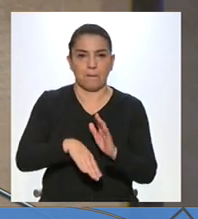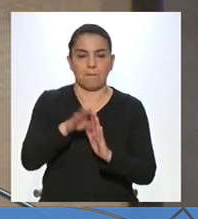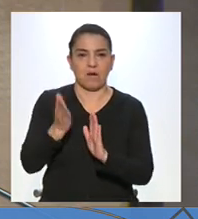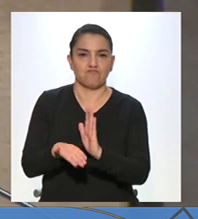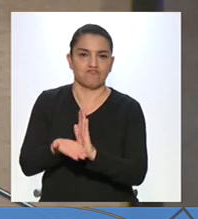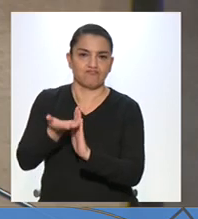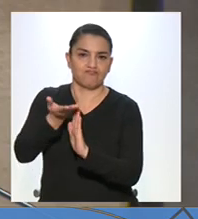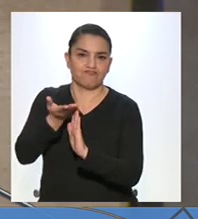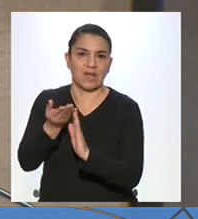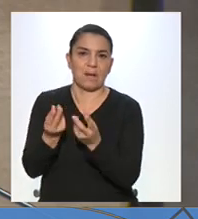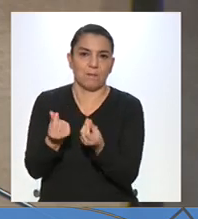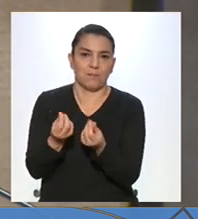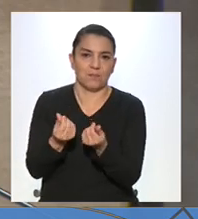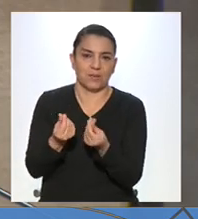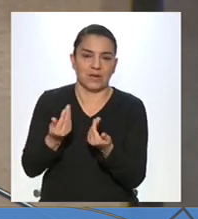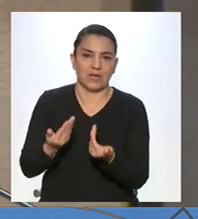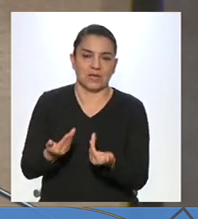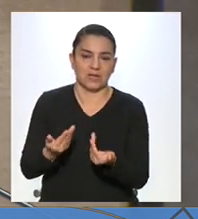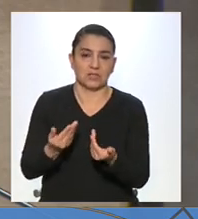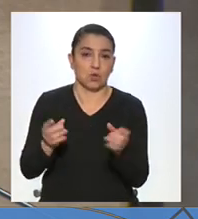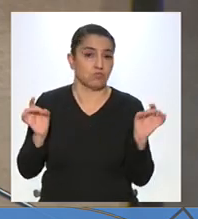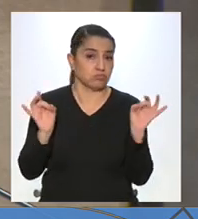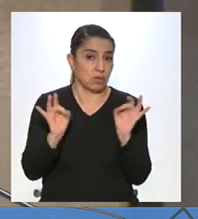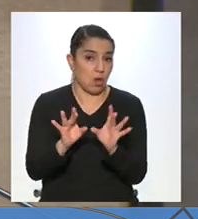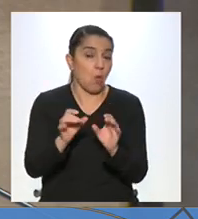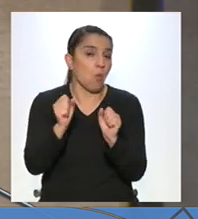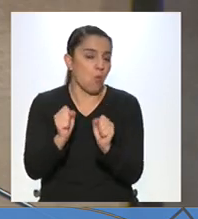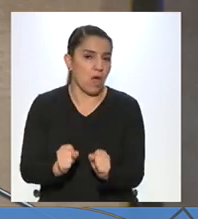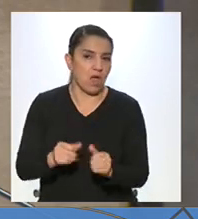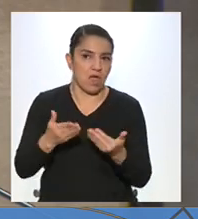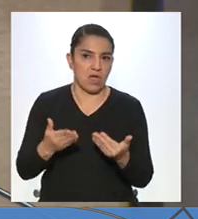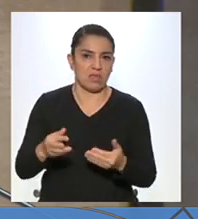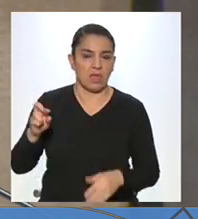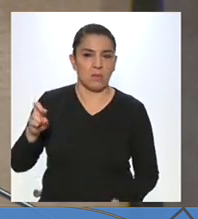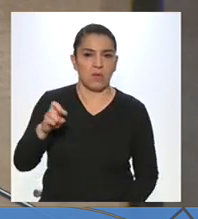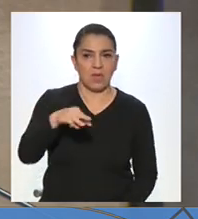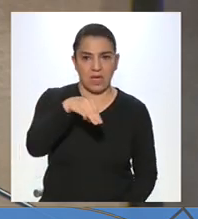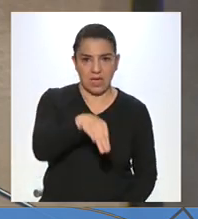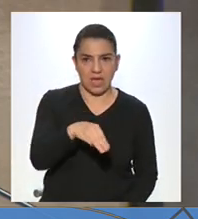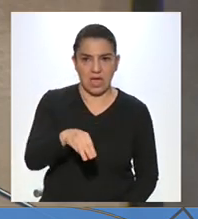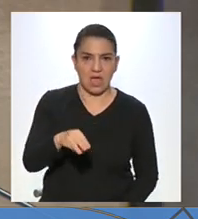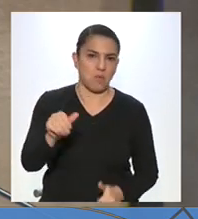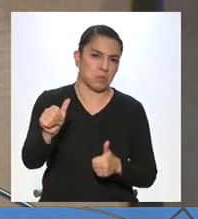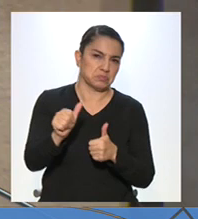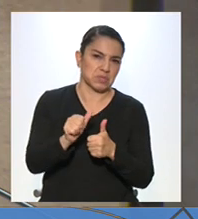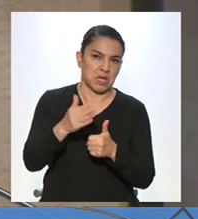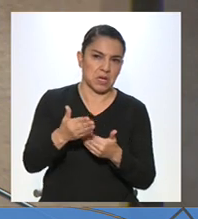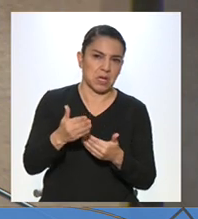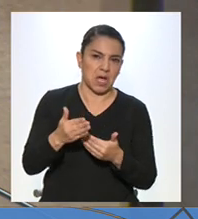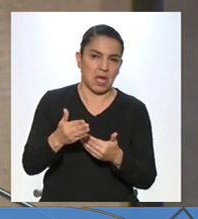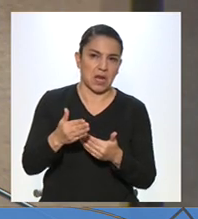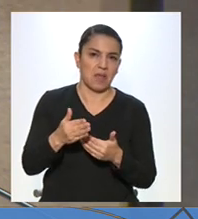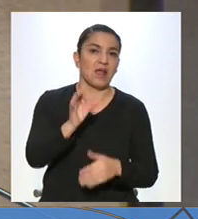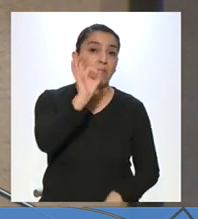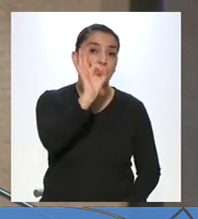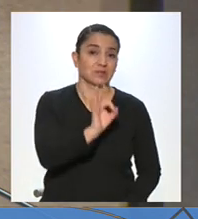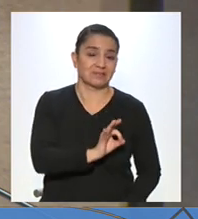precios tienen una probabilidad algo mayor de ocurrir, lo que podría llevar una trayectoria de la TPM más cercana al borde superior del corredor de tasas.